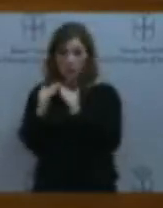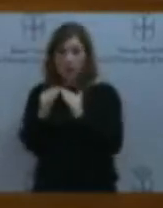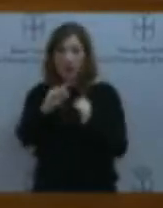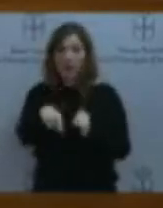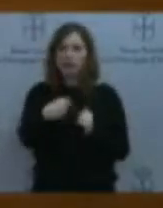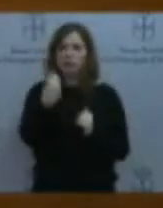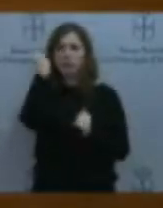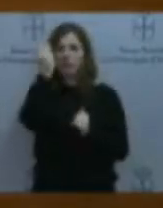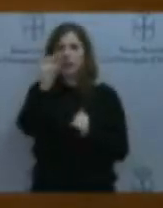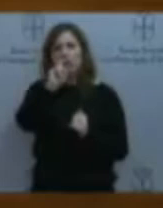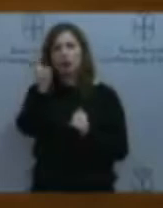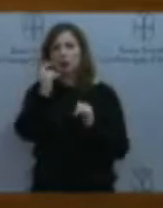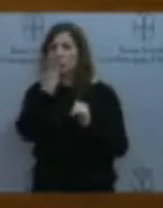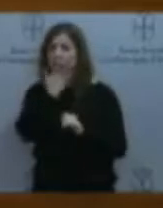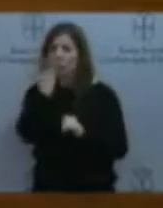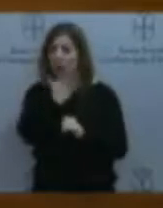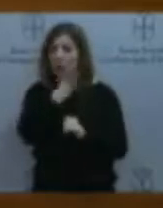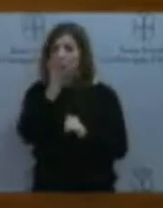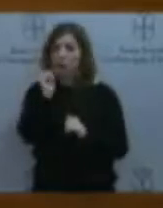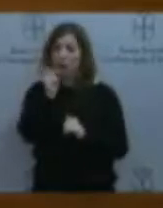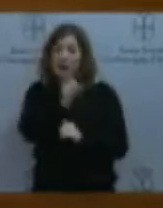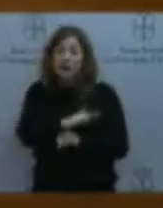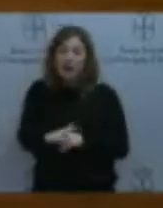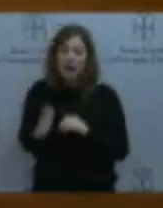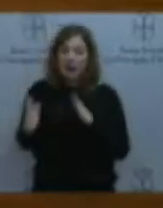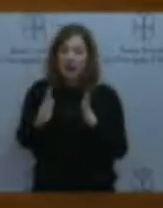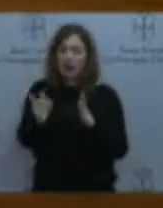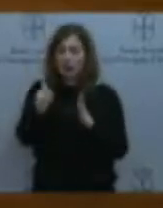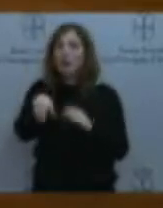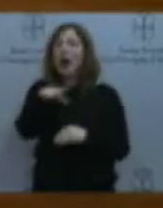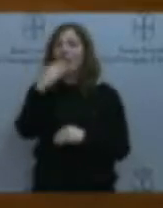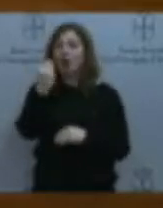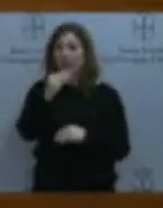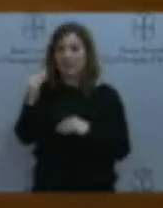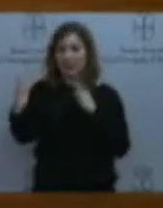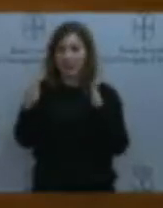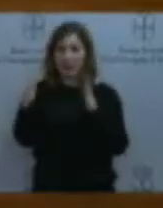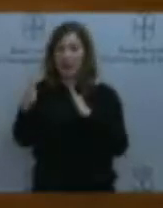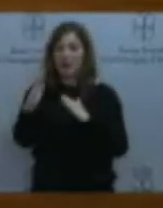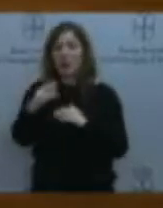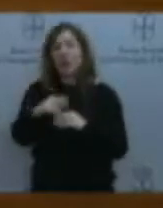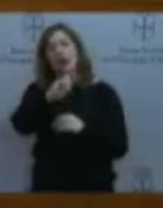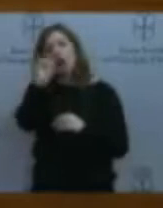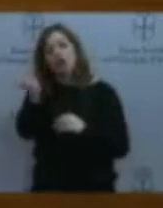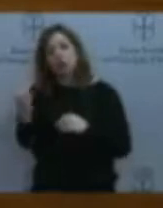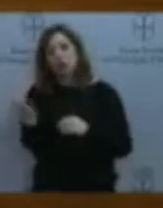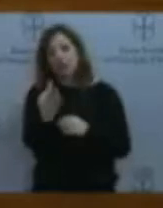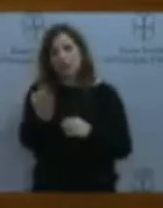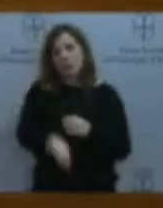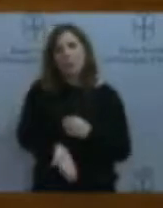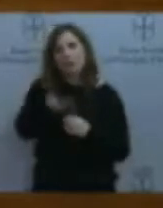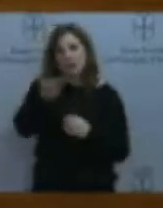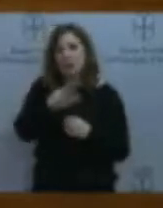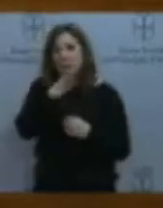otro edificio que es la escuela, donde pasa no solamente su infancia, sino también su adolescencia. Hay un tercer edificio clave en su vitalidad para